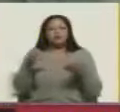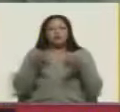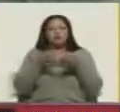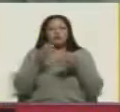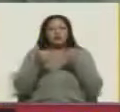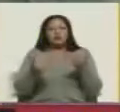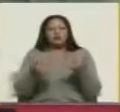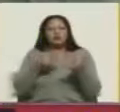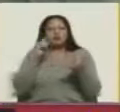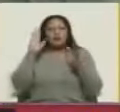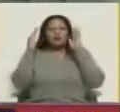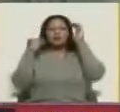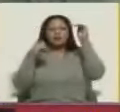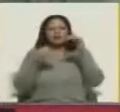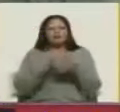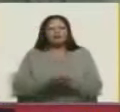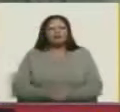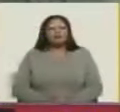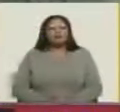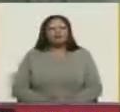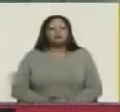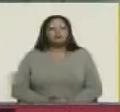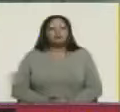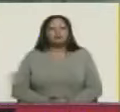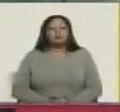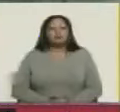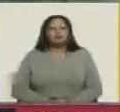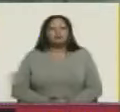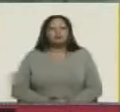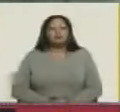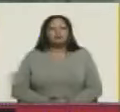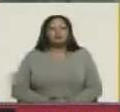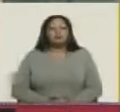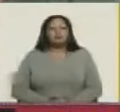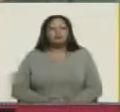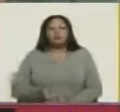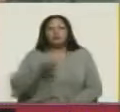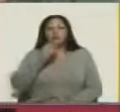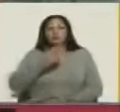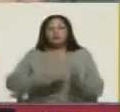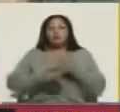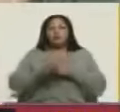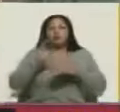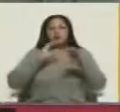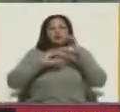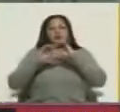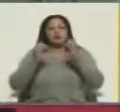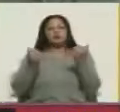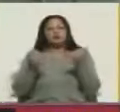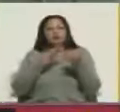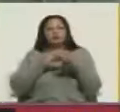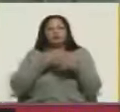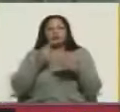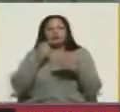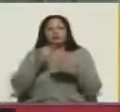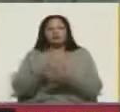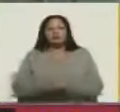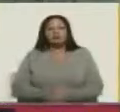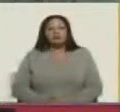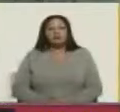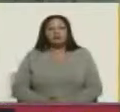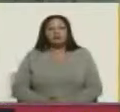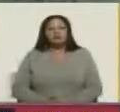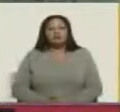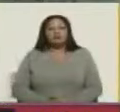que está allí atenta. Mira, aquí está. Ahí nos dice el capitán. Bueno, si podemos establecer la comunicación, no sé, porque nos están diciendo aquí. Indica